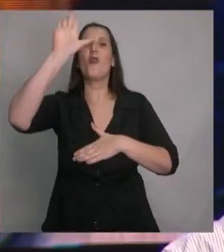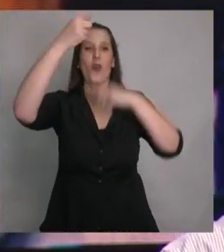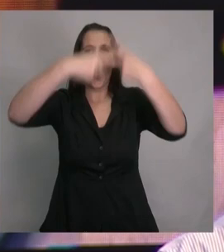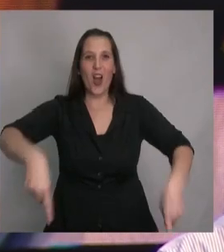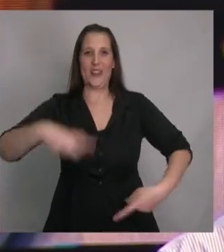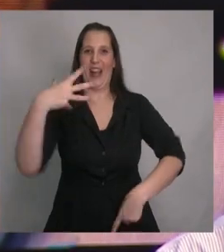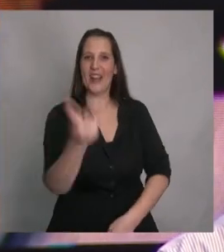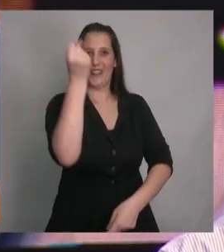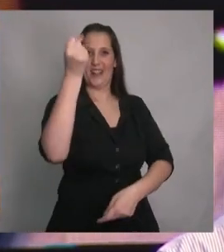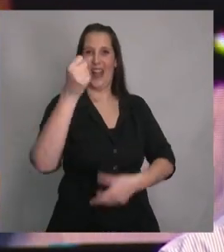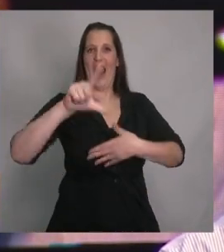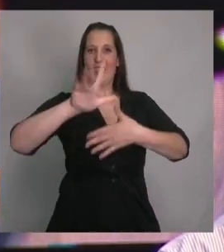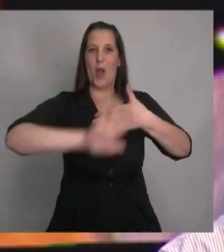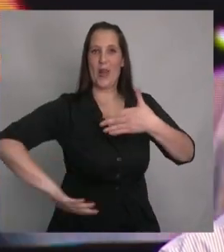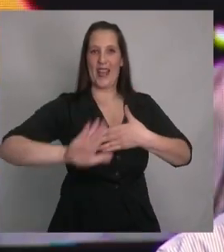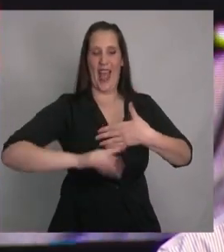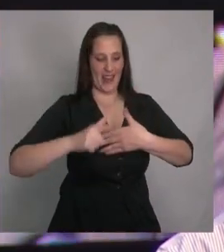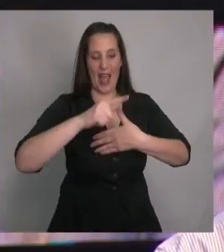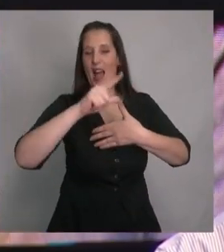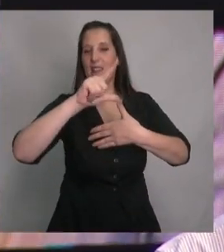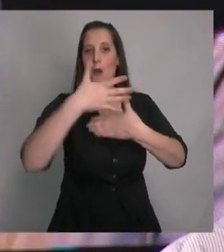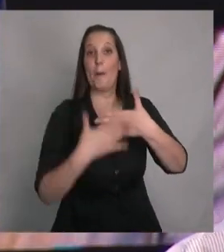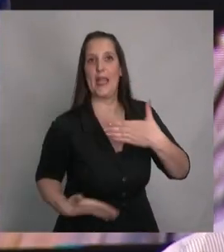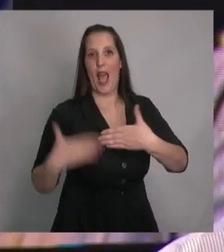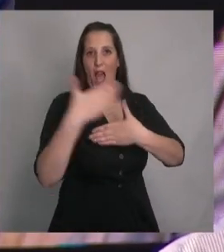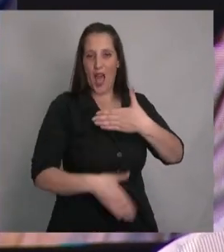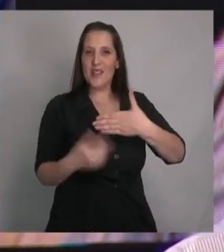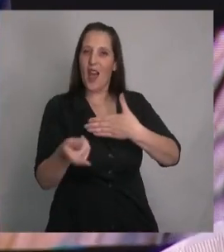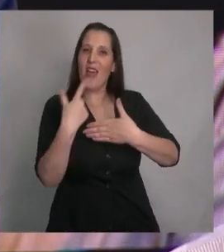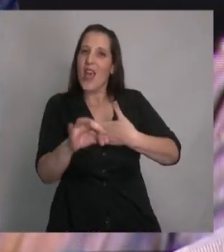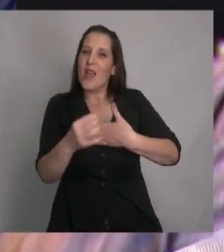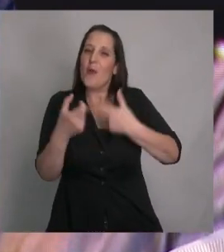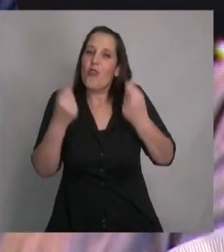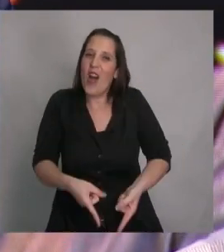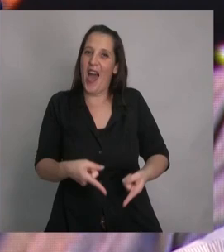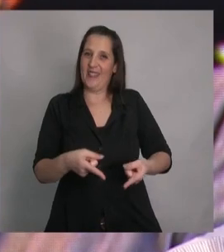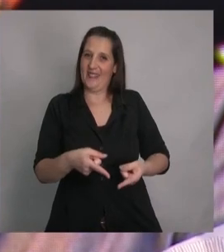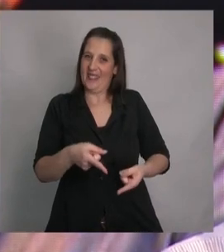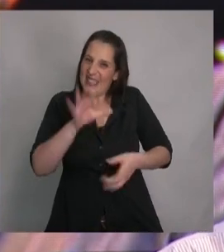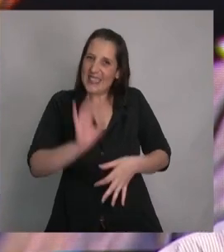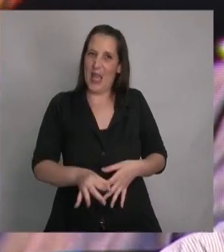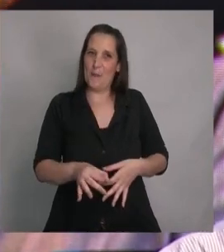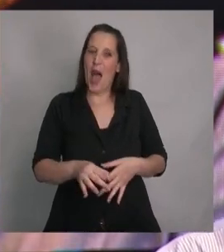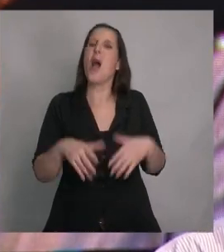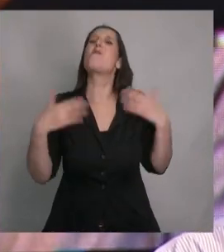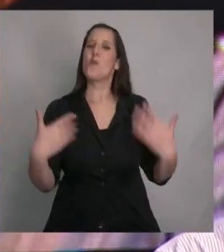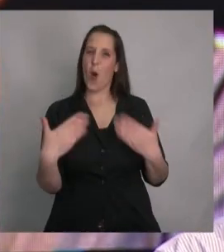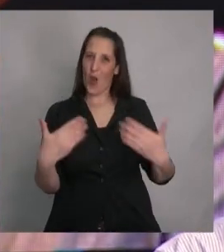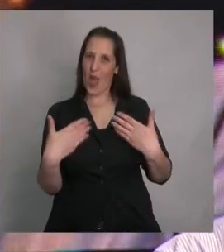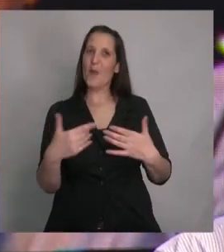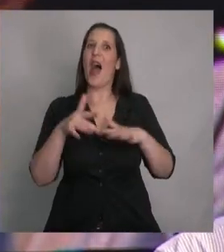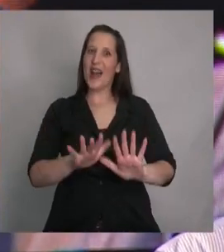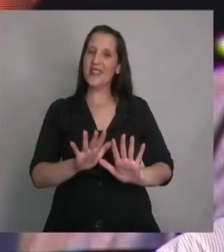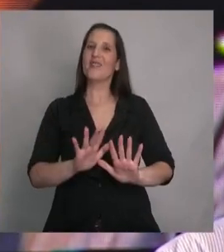latinoamericana seducir las mayorías de la sociedad latinoamericana y por tanto posibilitar